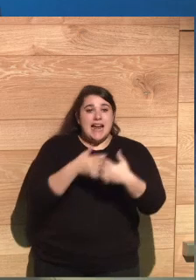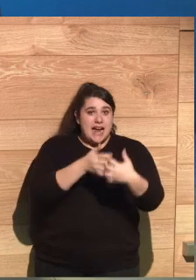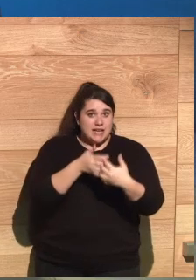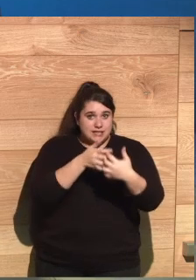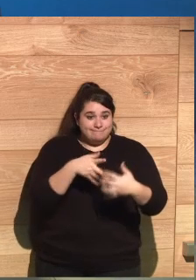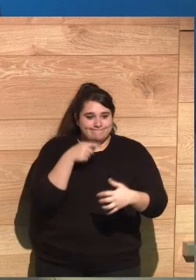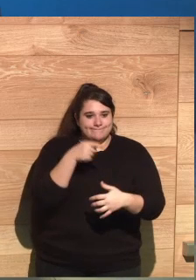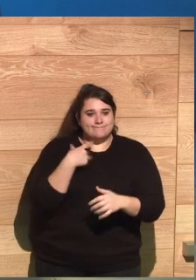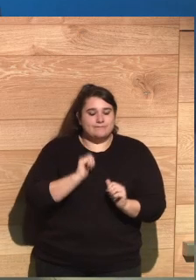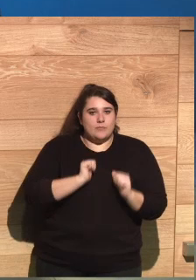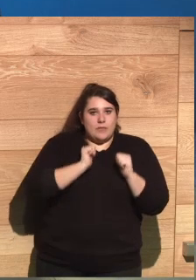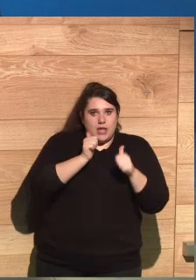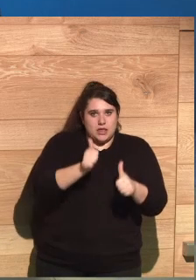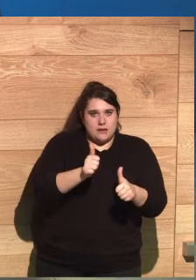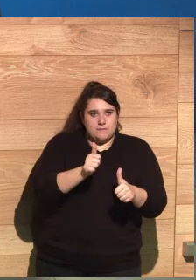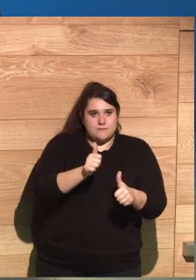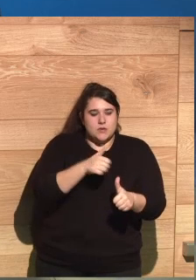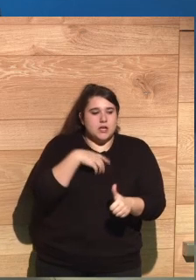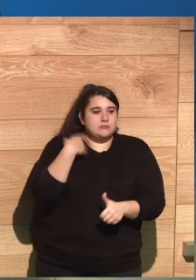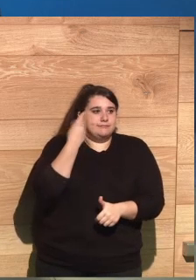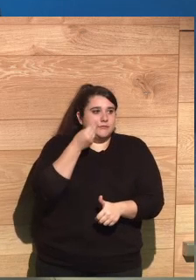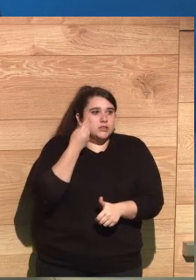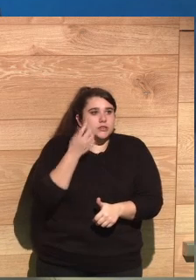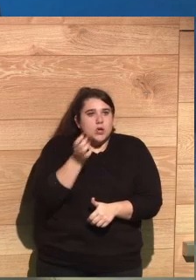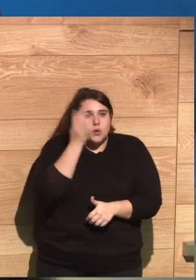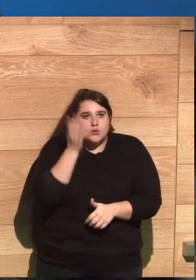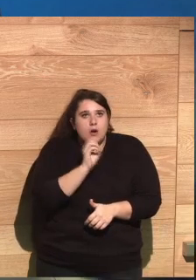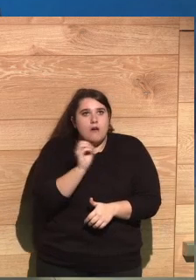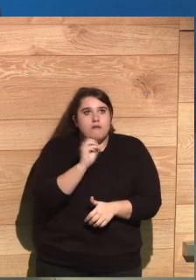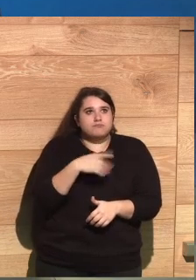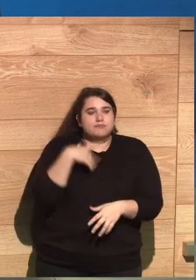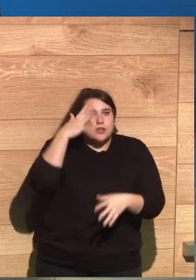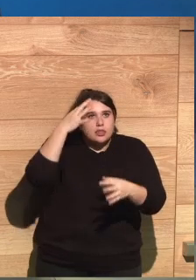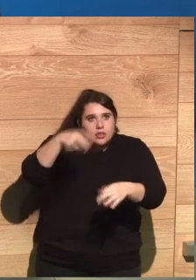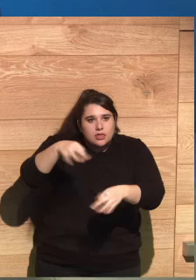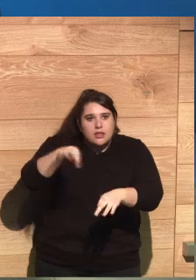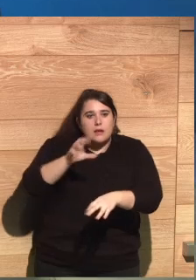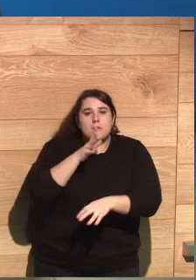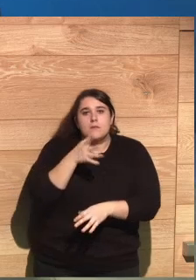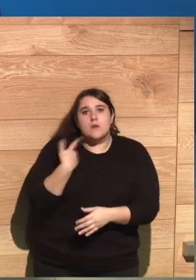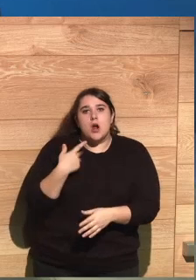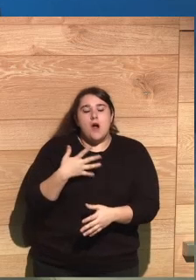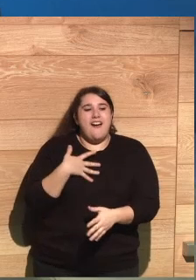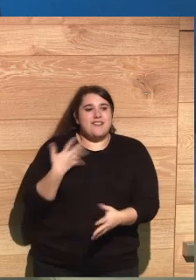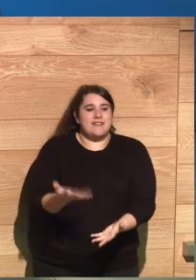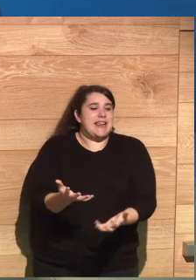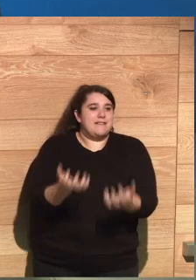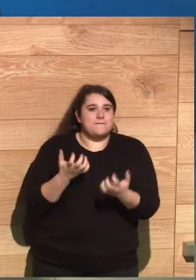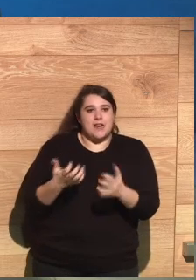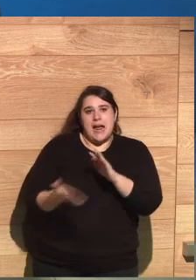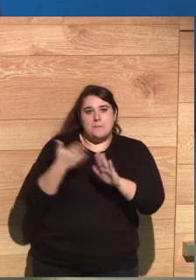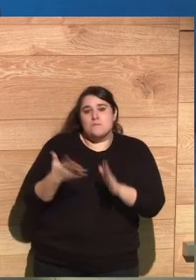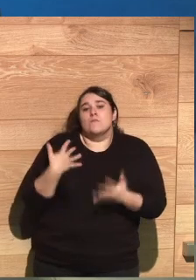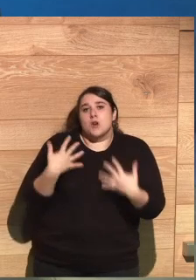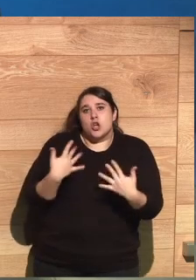iniciada bajo la aspiración, y yo no sé si bajo la ilusión o bajo la ingenuidad de una rapidísima victoria, ¿no? Todos recordamos esa